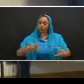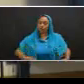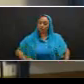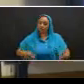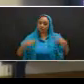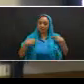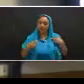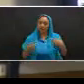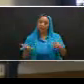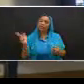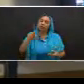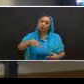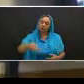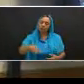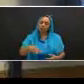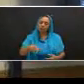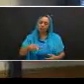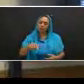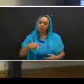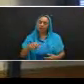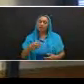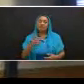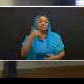Pero si aquí hay gente